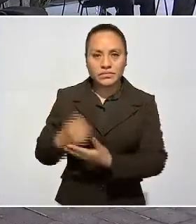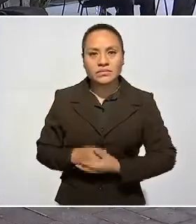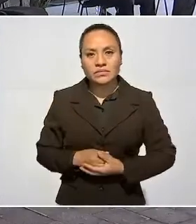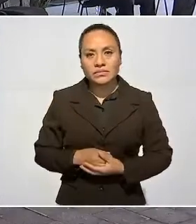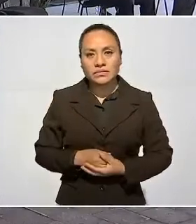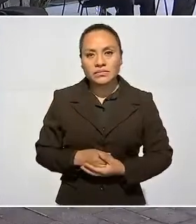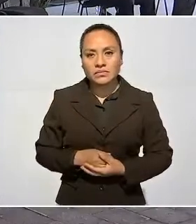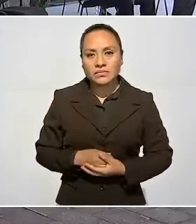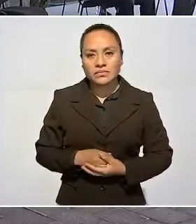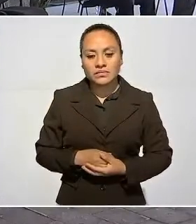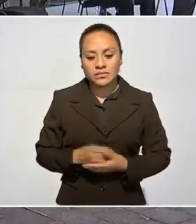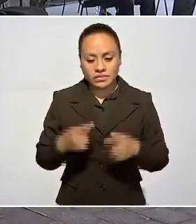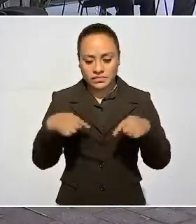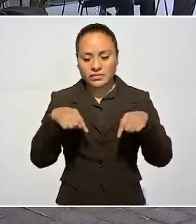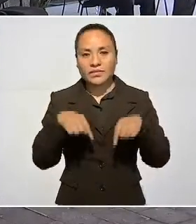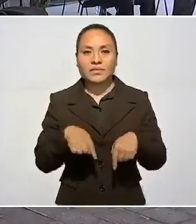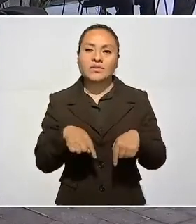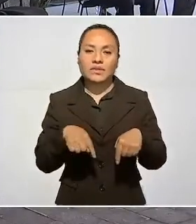aquí estamos